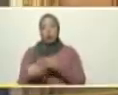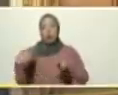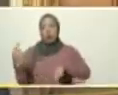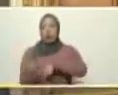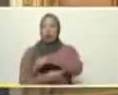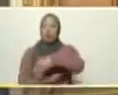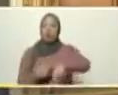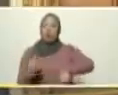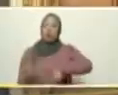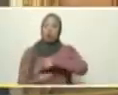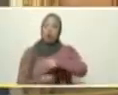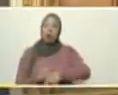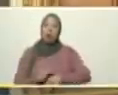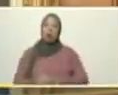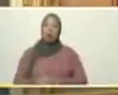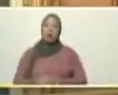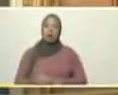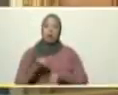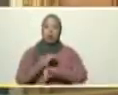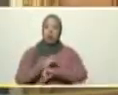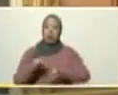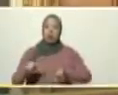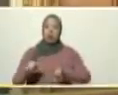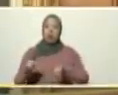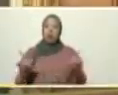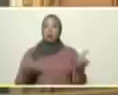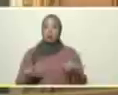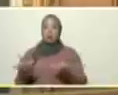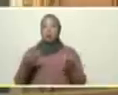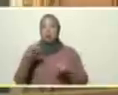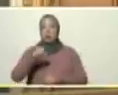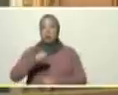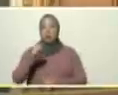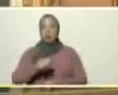revolucionar. Así lo conjugamos, ¿no, Ernesto?